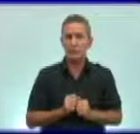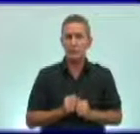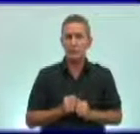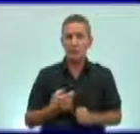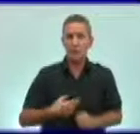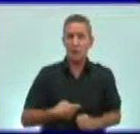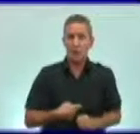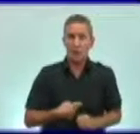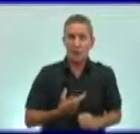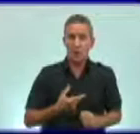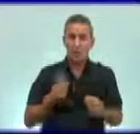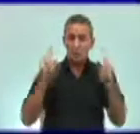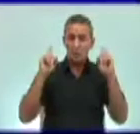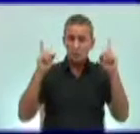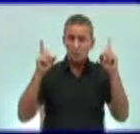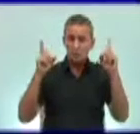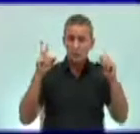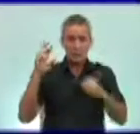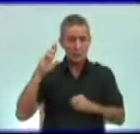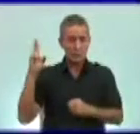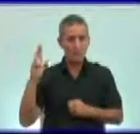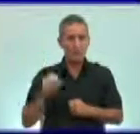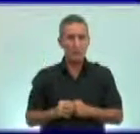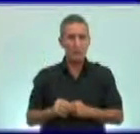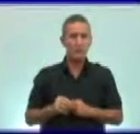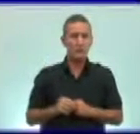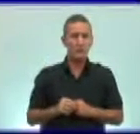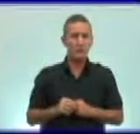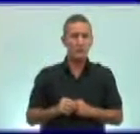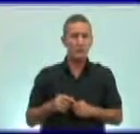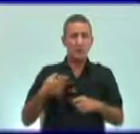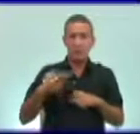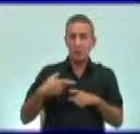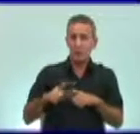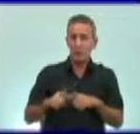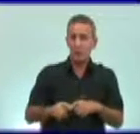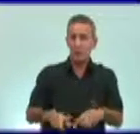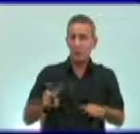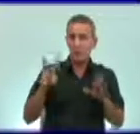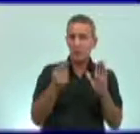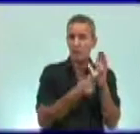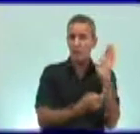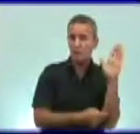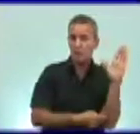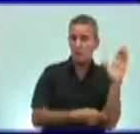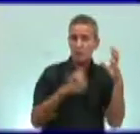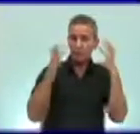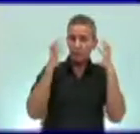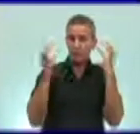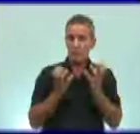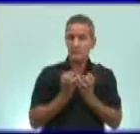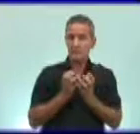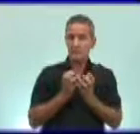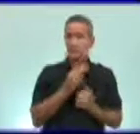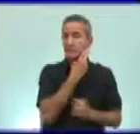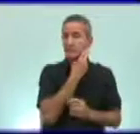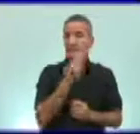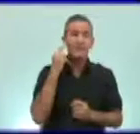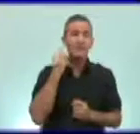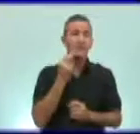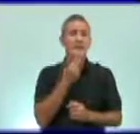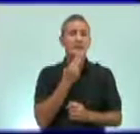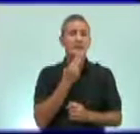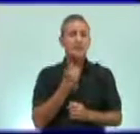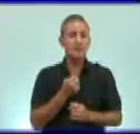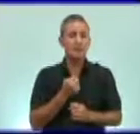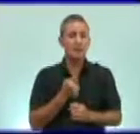política revolucionaria, lo bolivariano. Otra tiene que ver con las valoraciones marxistas y martianas sobre Simón Bolívar, de eso hemos hablado. Y un